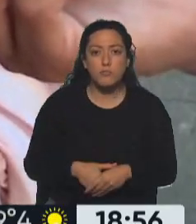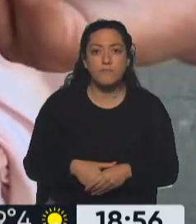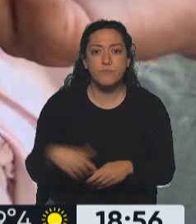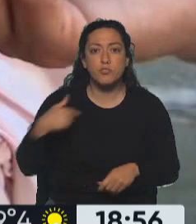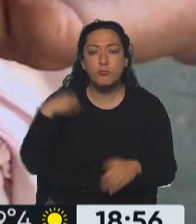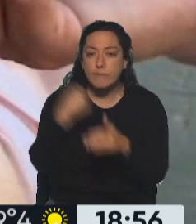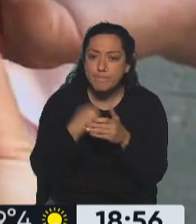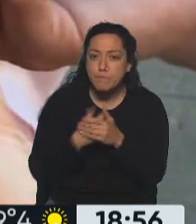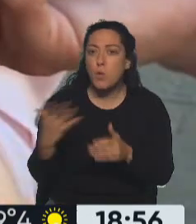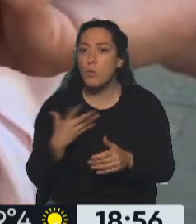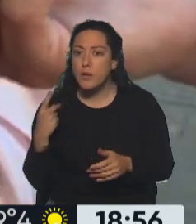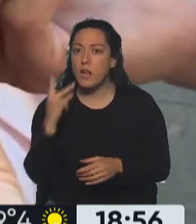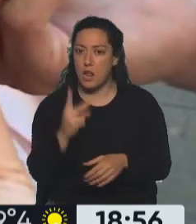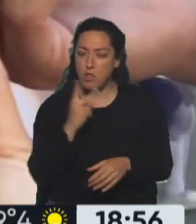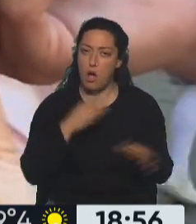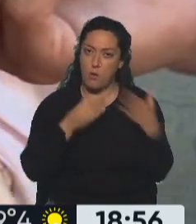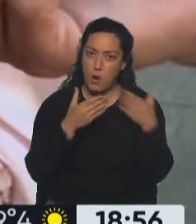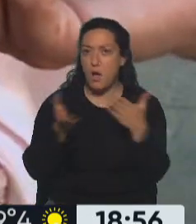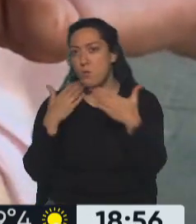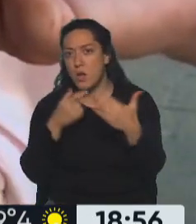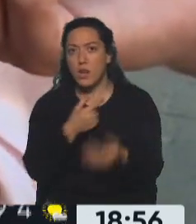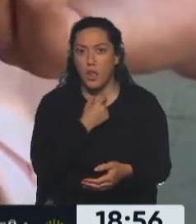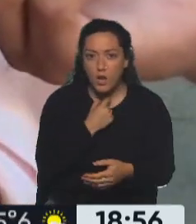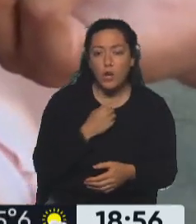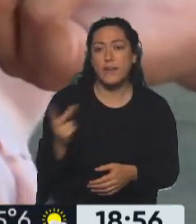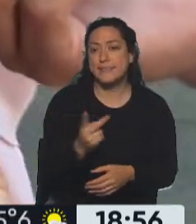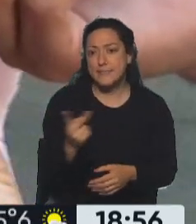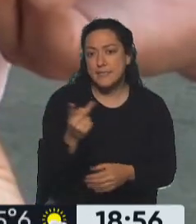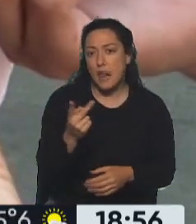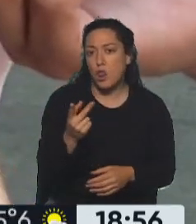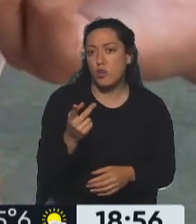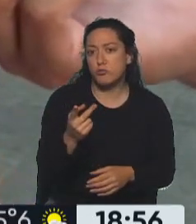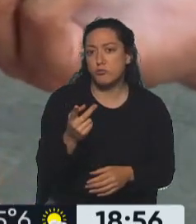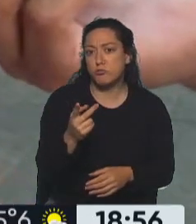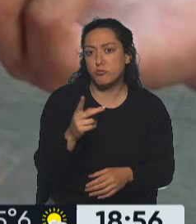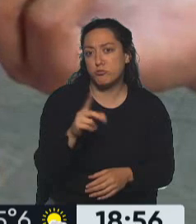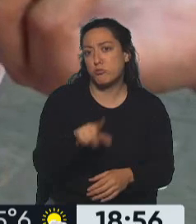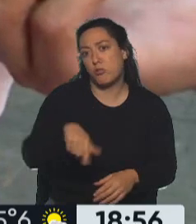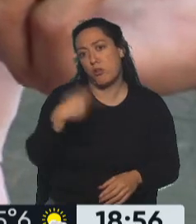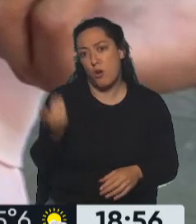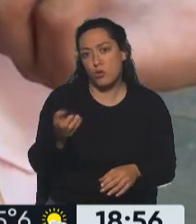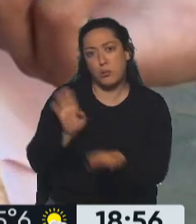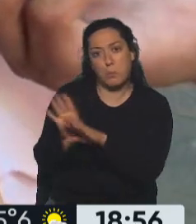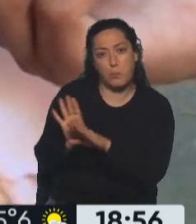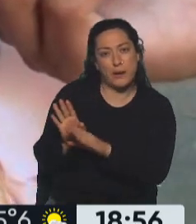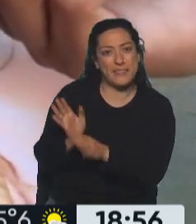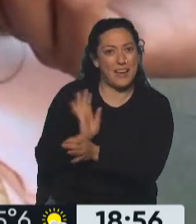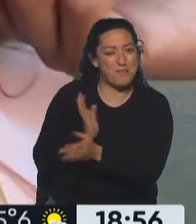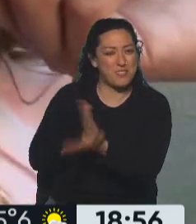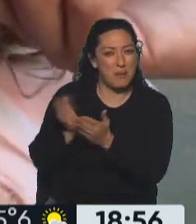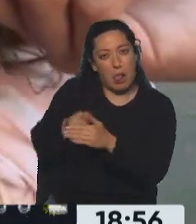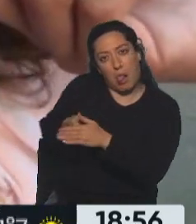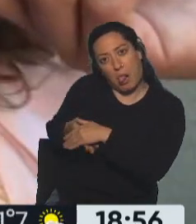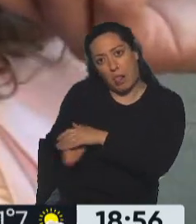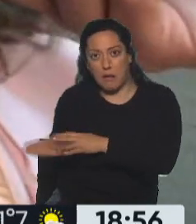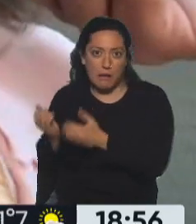hablar con las dos dueñas del colegio y salieron por una puerta de servicio que tiene el colegio en